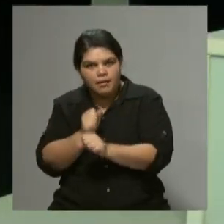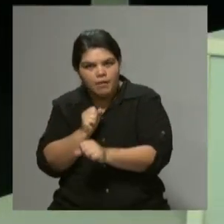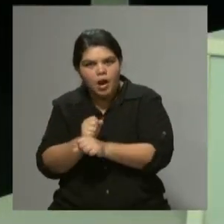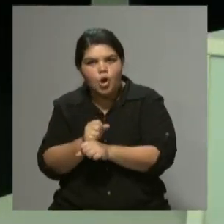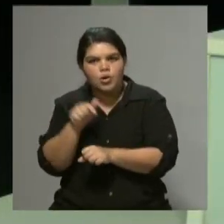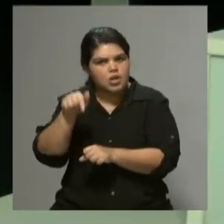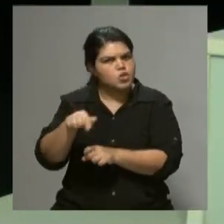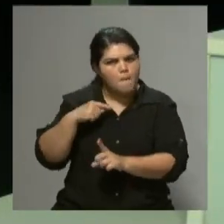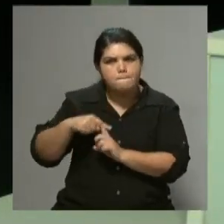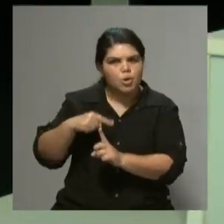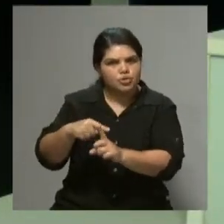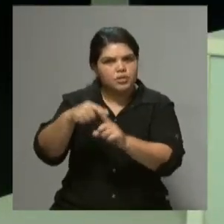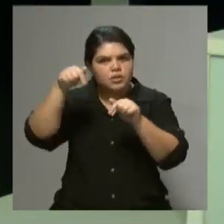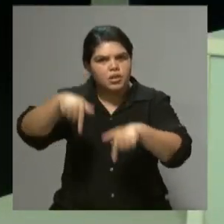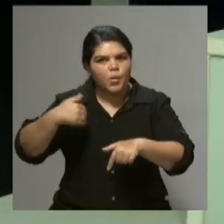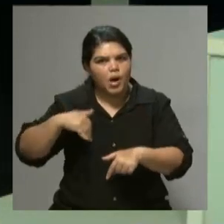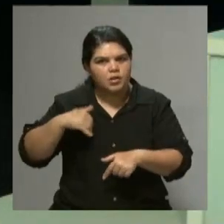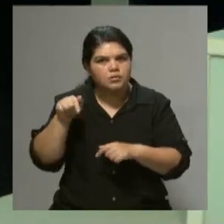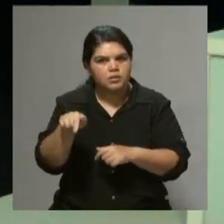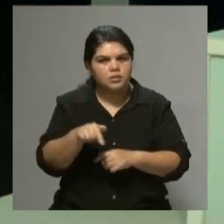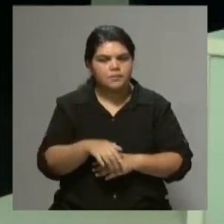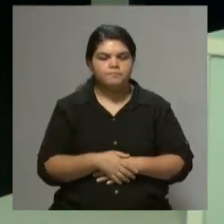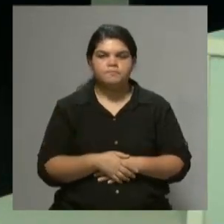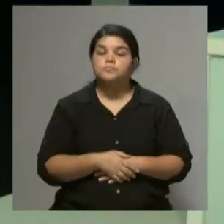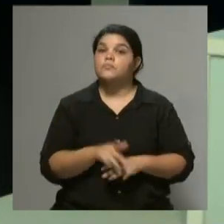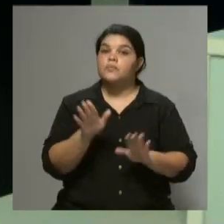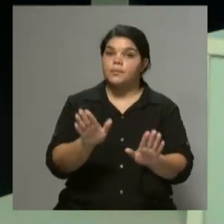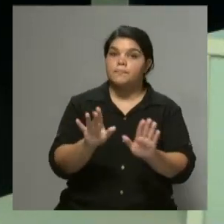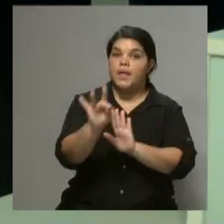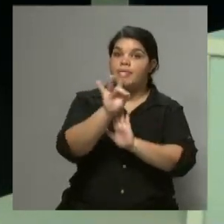conocer hace algunos días, y en realidad se viene hablando de